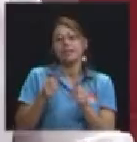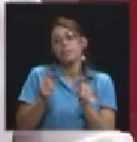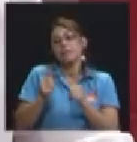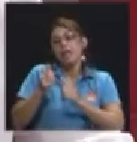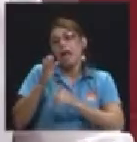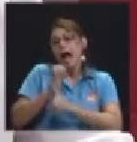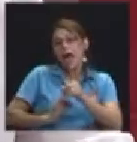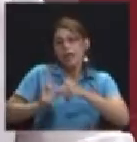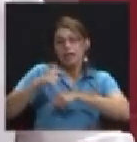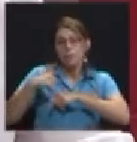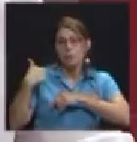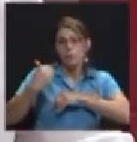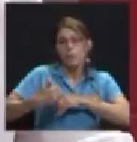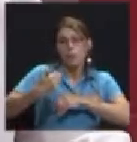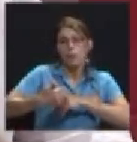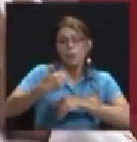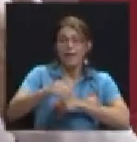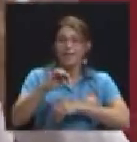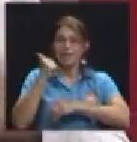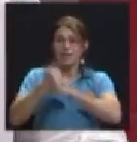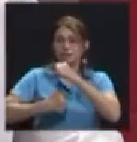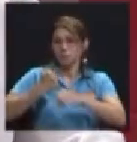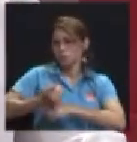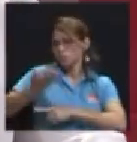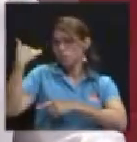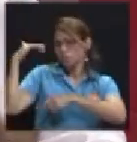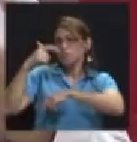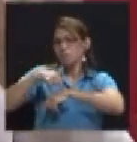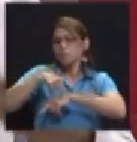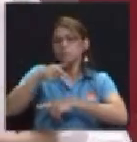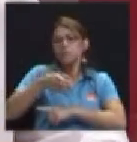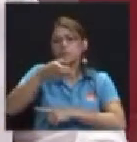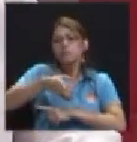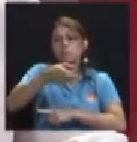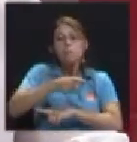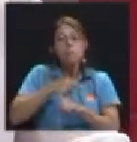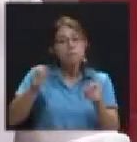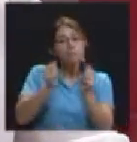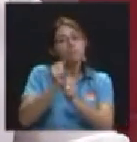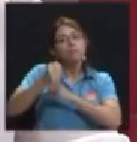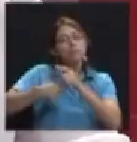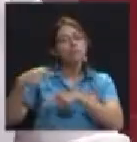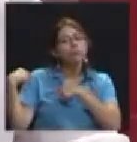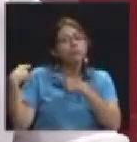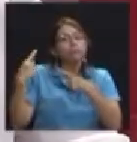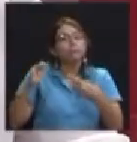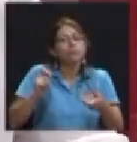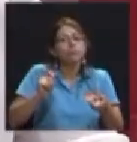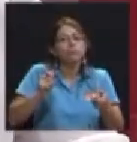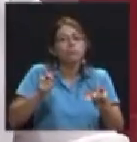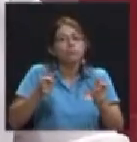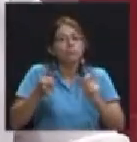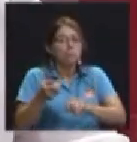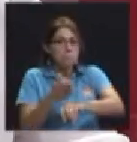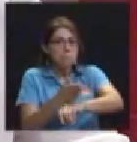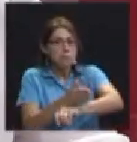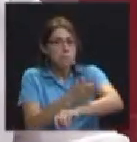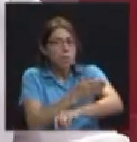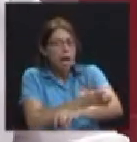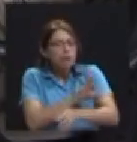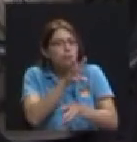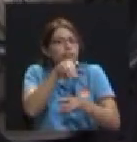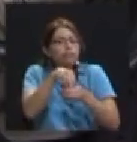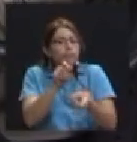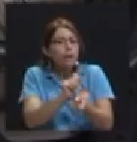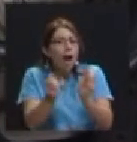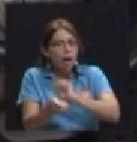en ese momento. Ha venido, digamos, modificándose, mejorándose, introduciendo cambios. Ustedes, y esto tal